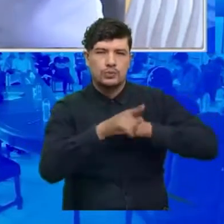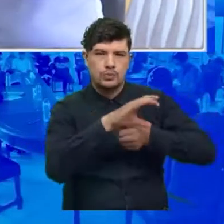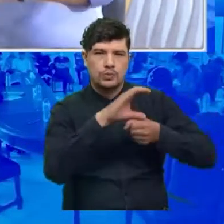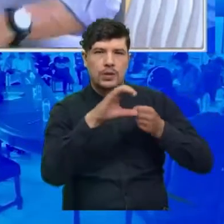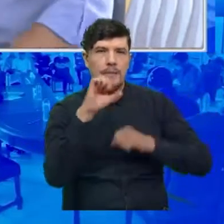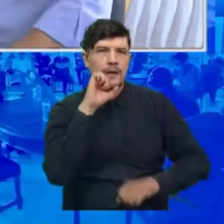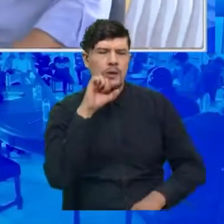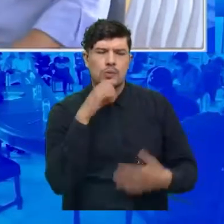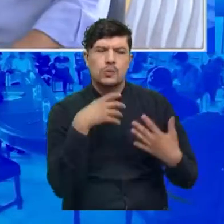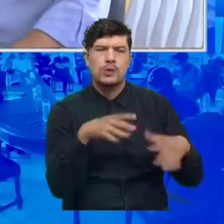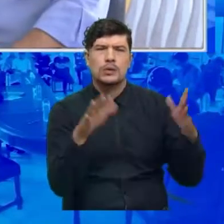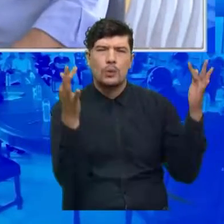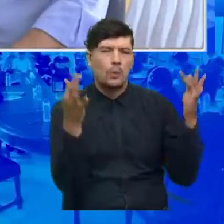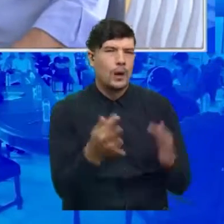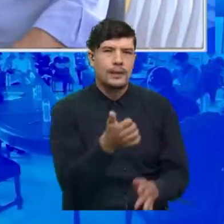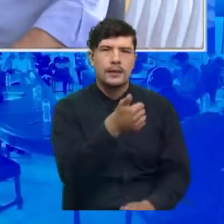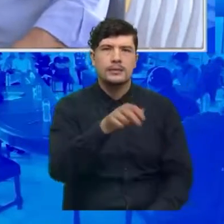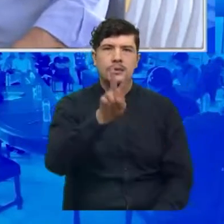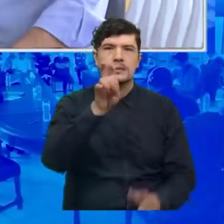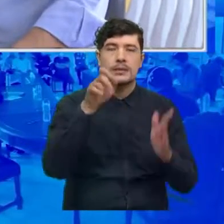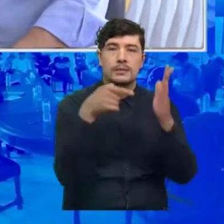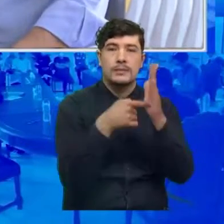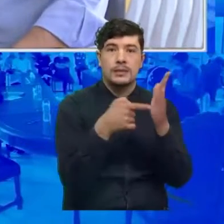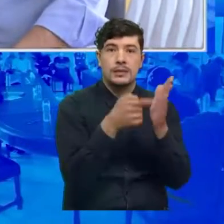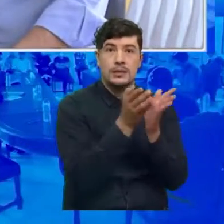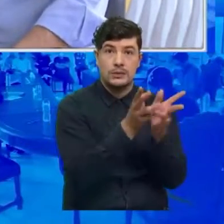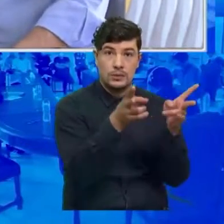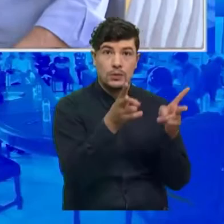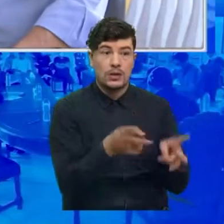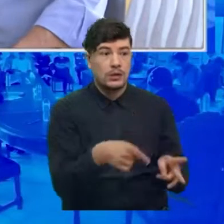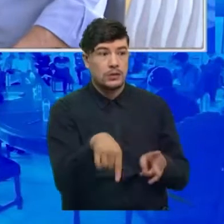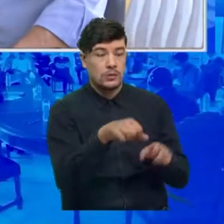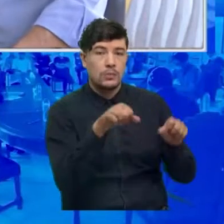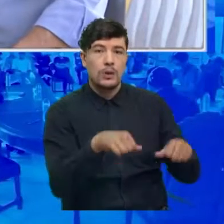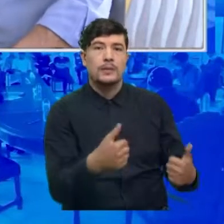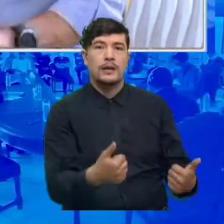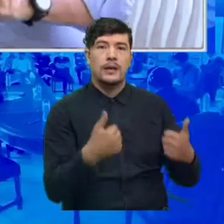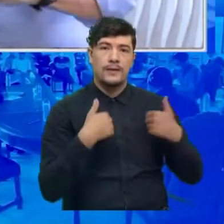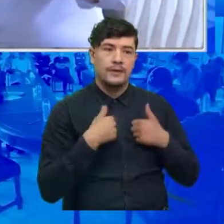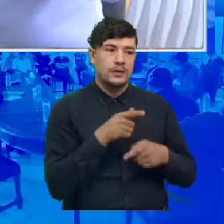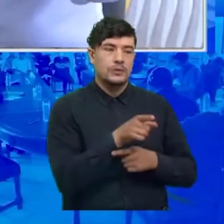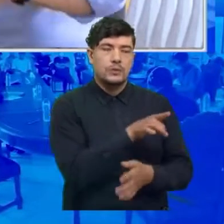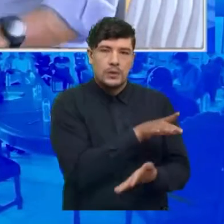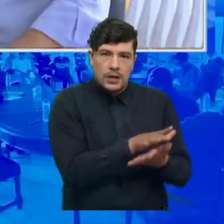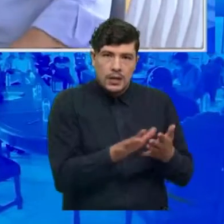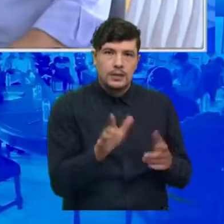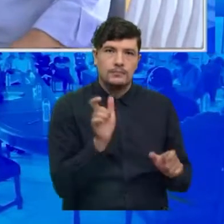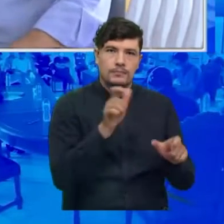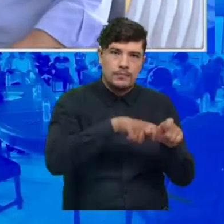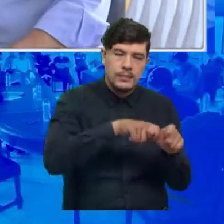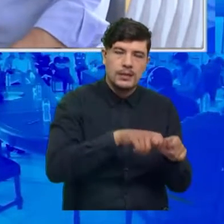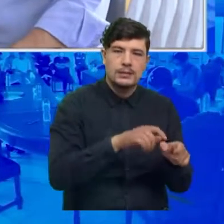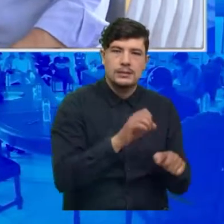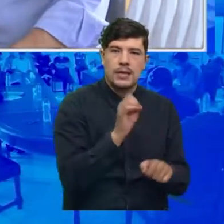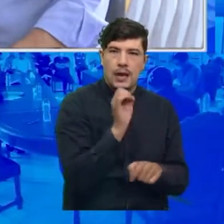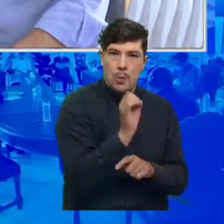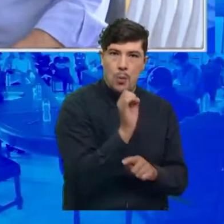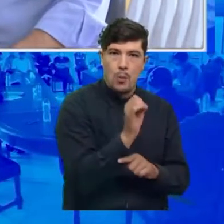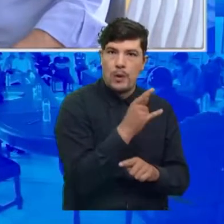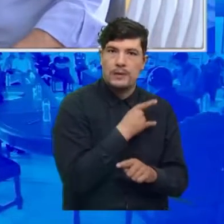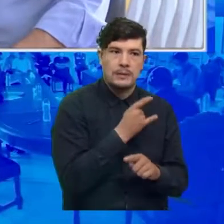17.000 estudiantes que hoy se benefician de la gratuidad de la matrícula cero que también a